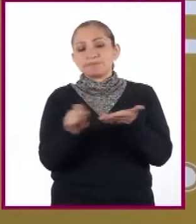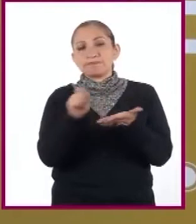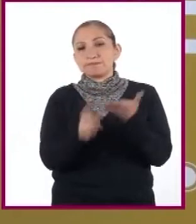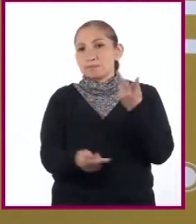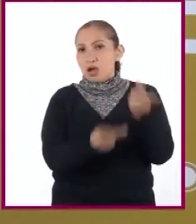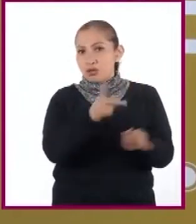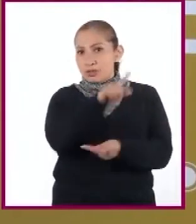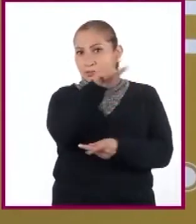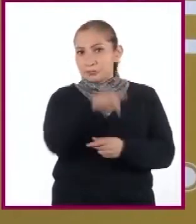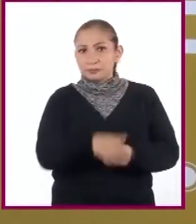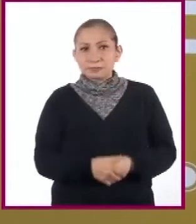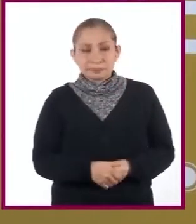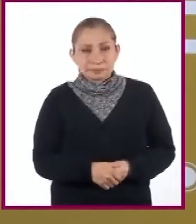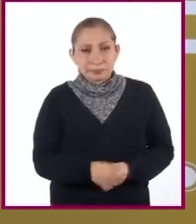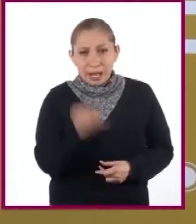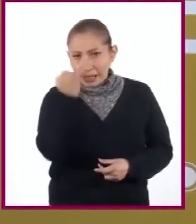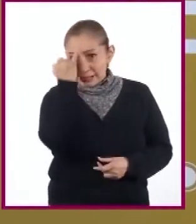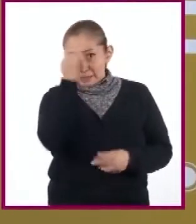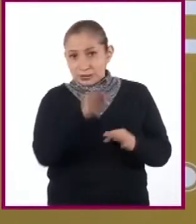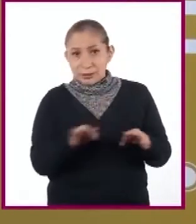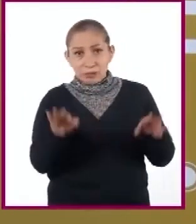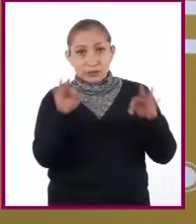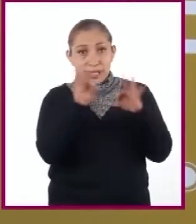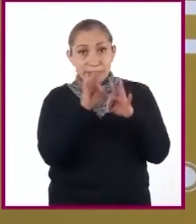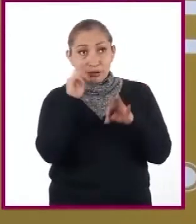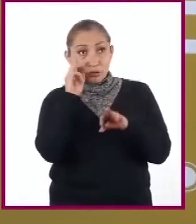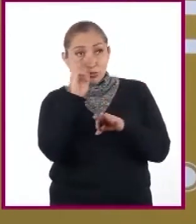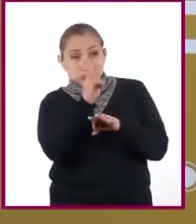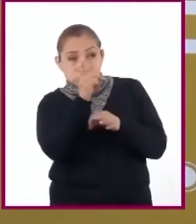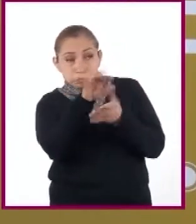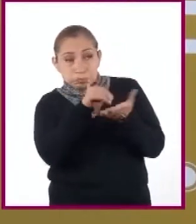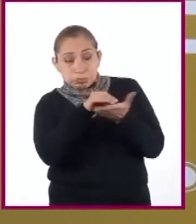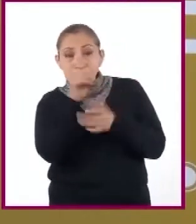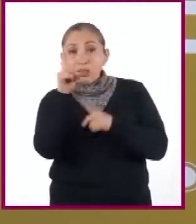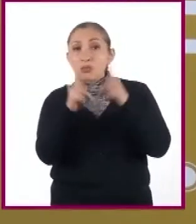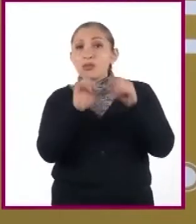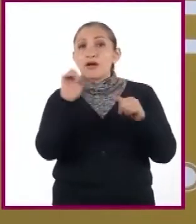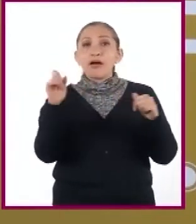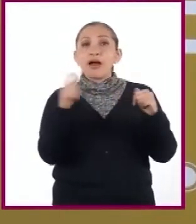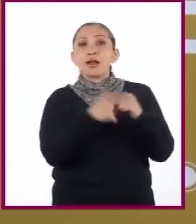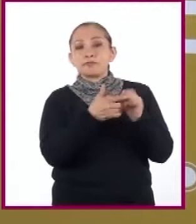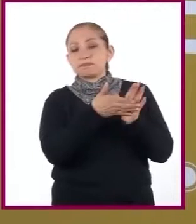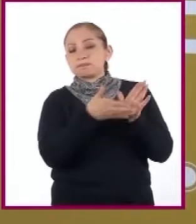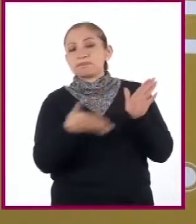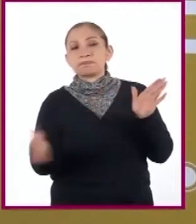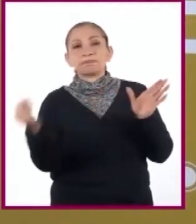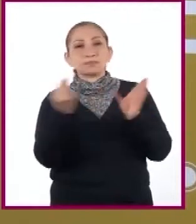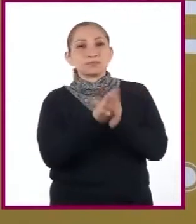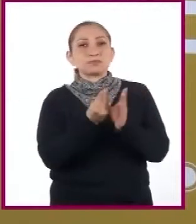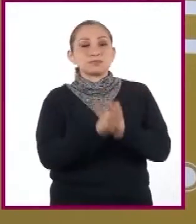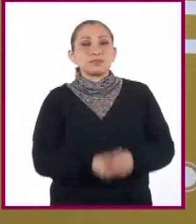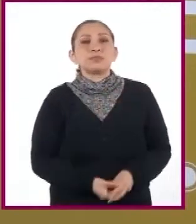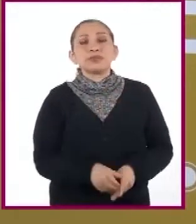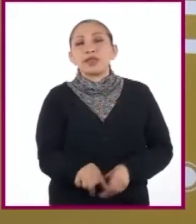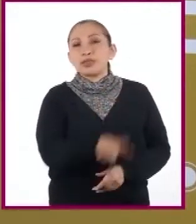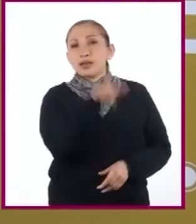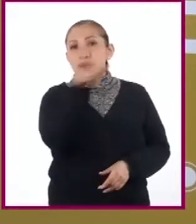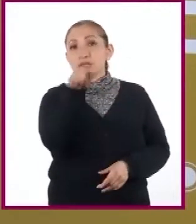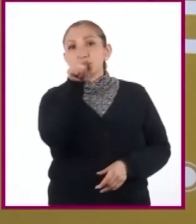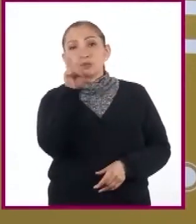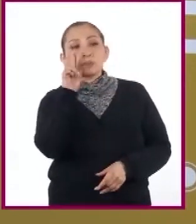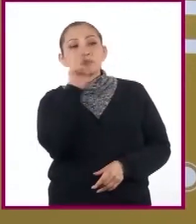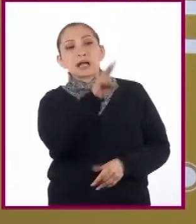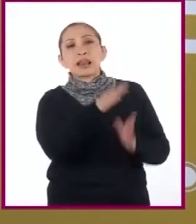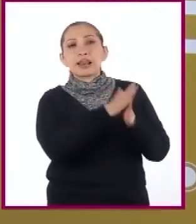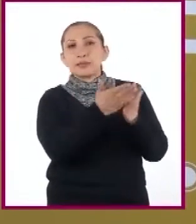preguntas que se mencionen, las ideas principales que identifiquen y las dudas que les surjan a lo largo de la sesión. Después podrán consultar